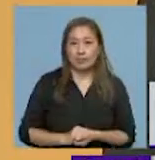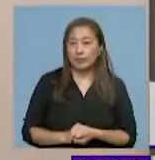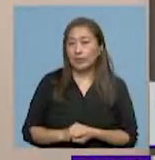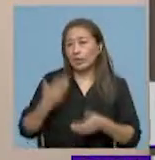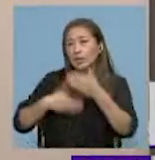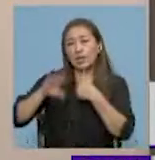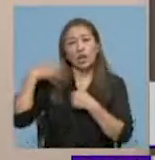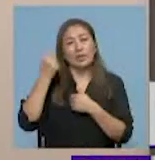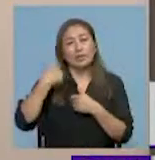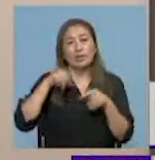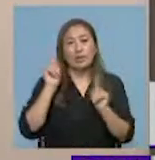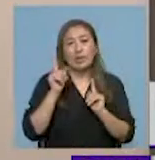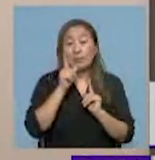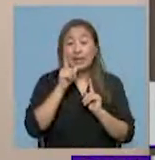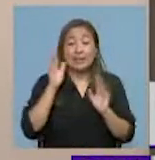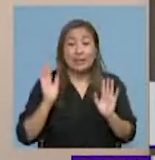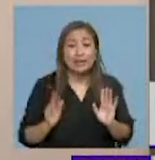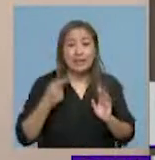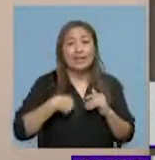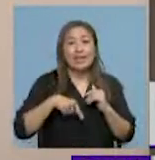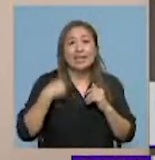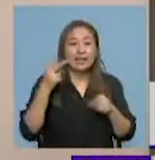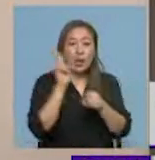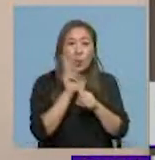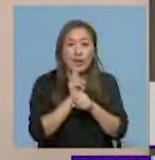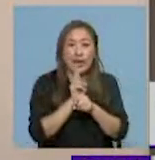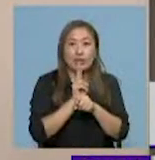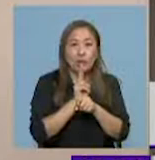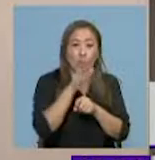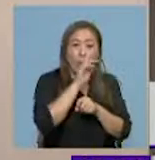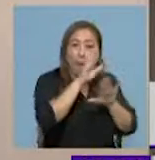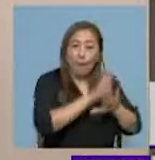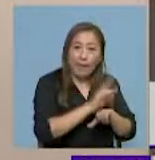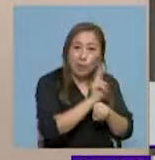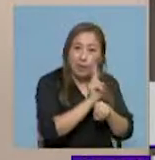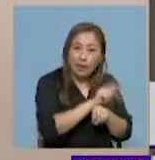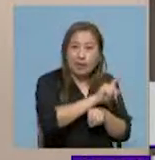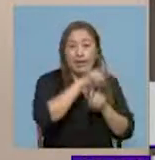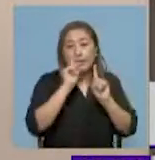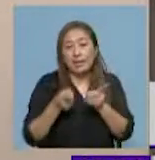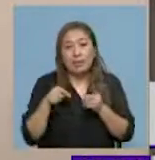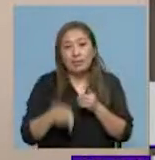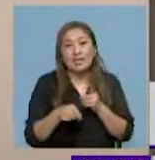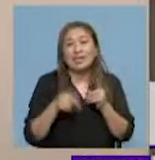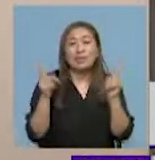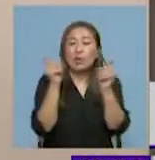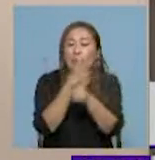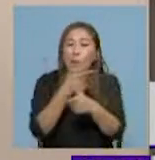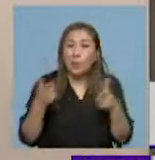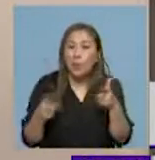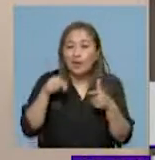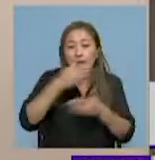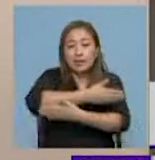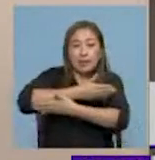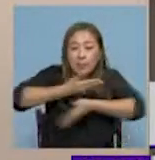más importante también parece de ministro es que bueno se está resguardando por un lado de la vida de esta niña y también si es que no hay ninguna complicación si ese